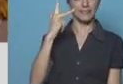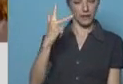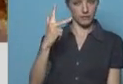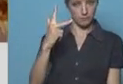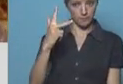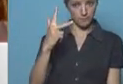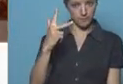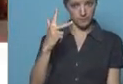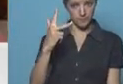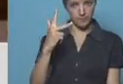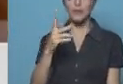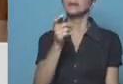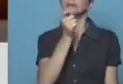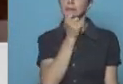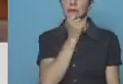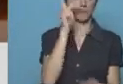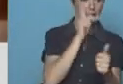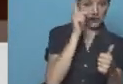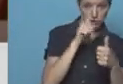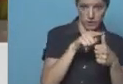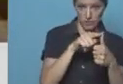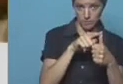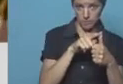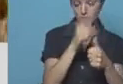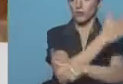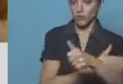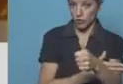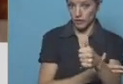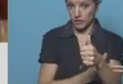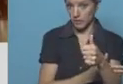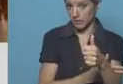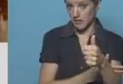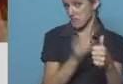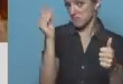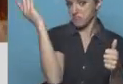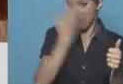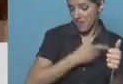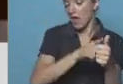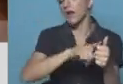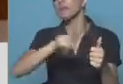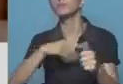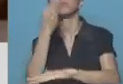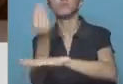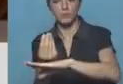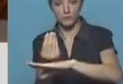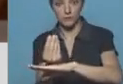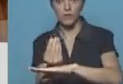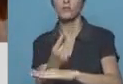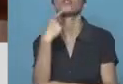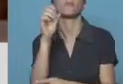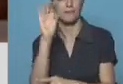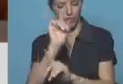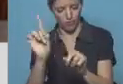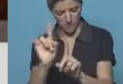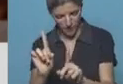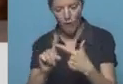de triunfar la fórmula Néstor Kirchner, Daniel Scioli, hubiera triunfado la fórmula, no lo voy a nombrar, pero que